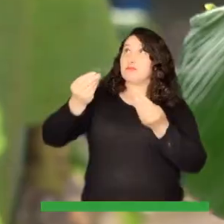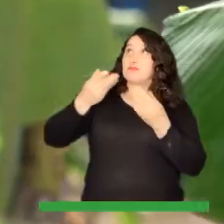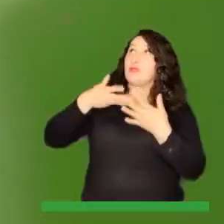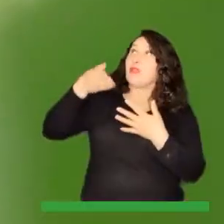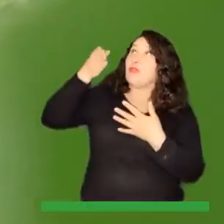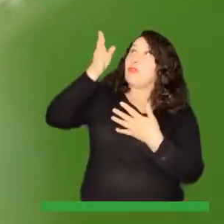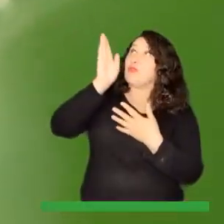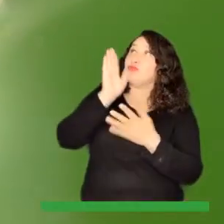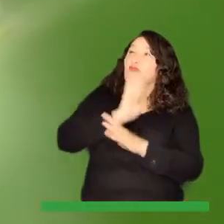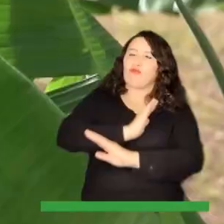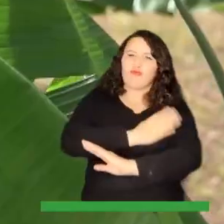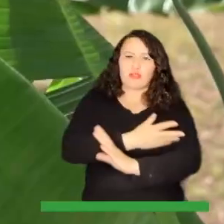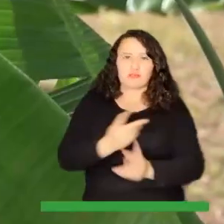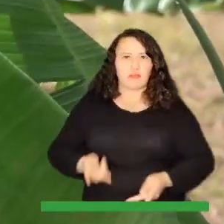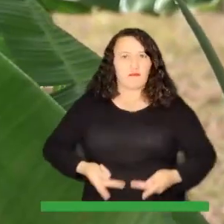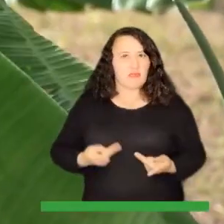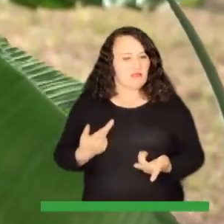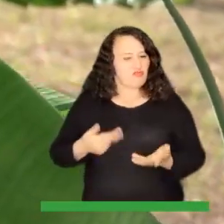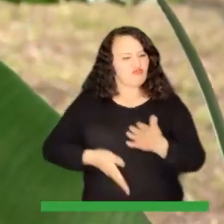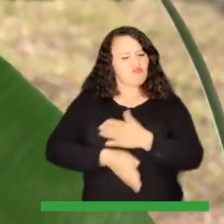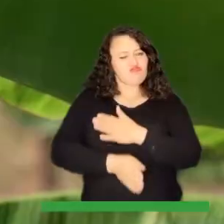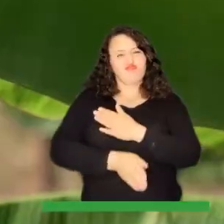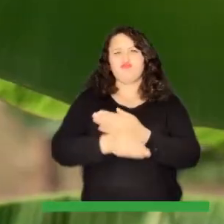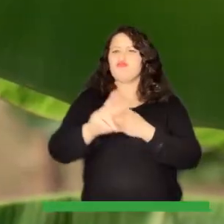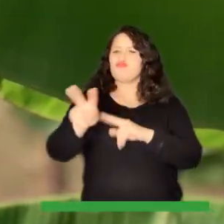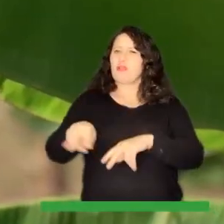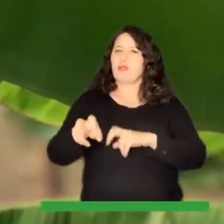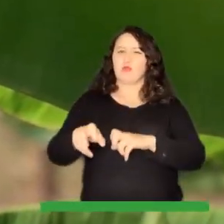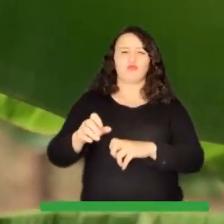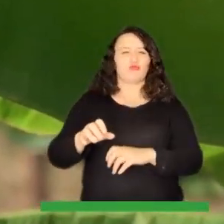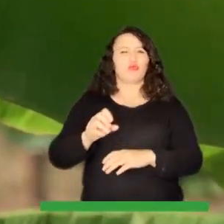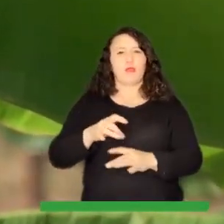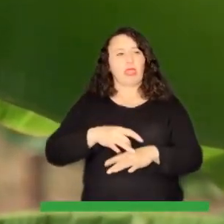fuerza y vida, no lo voy a dejar. Eso sí que no.